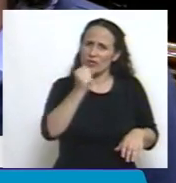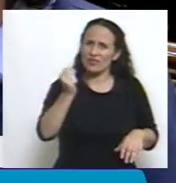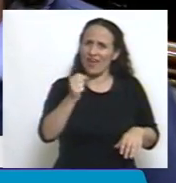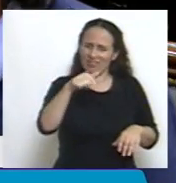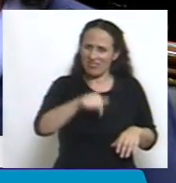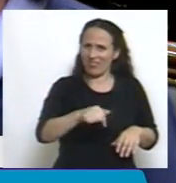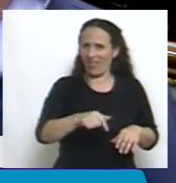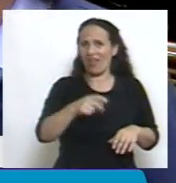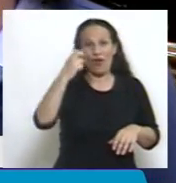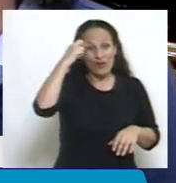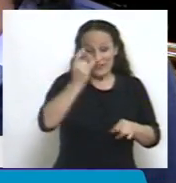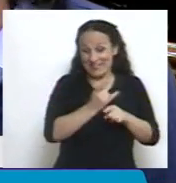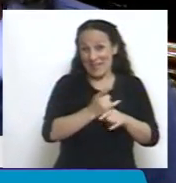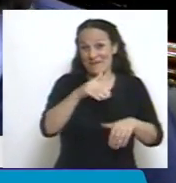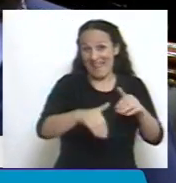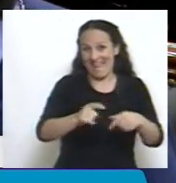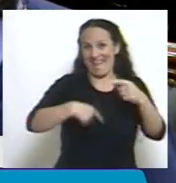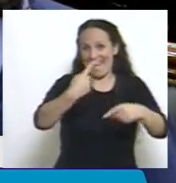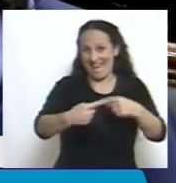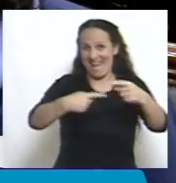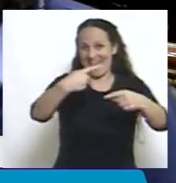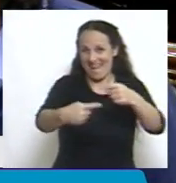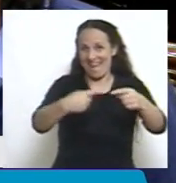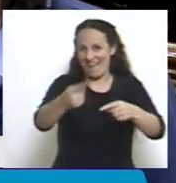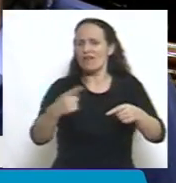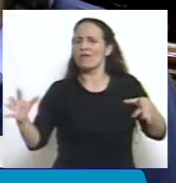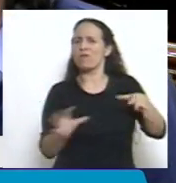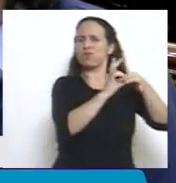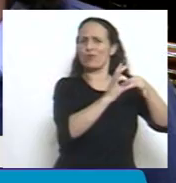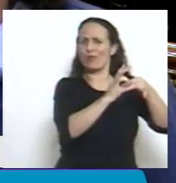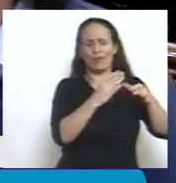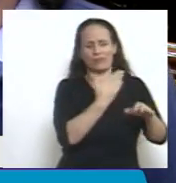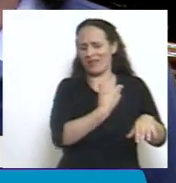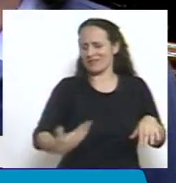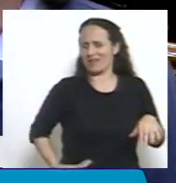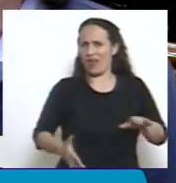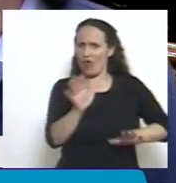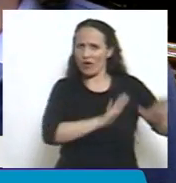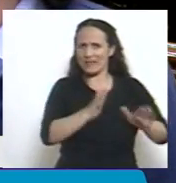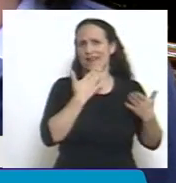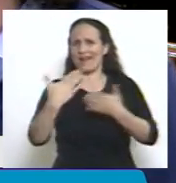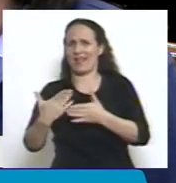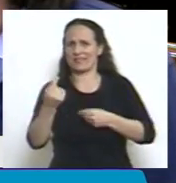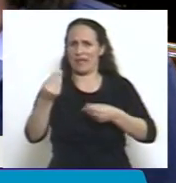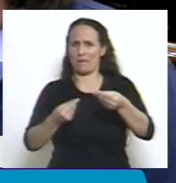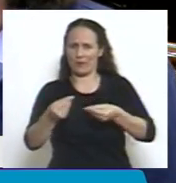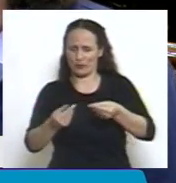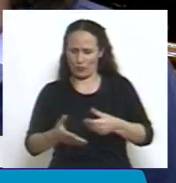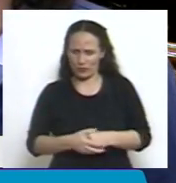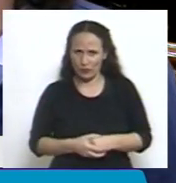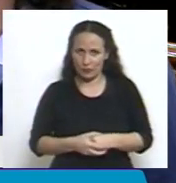Congreso. Es una de las principales leyes ordenadoras del Estado. Y lamentablemente creo que esta sesión,